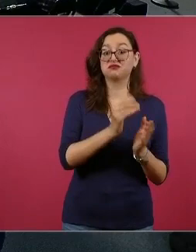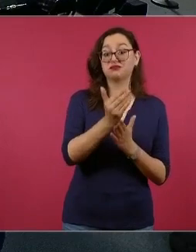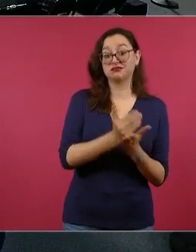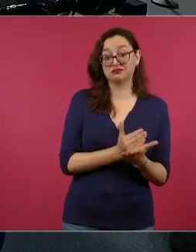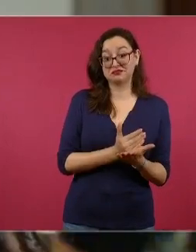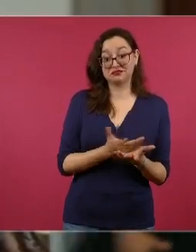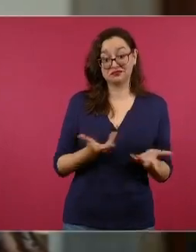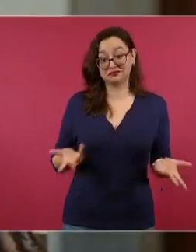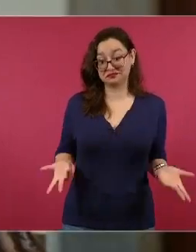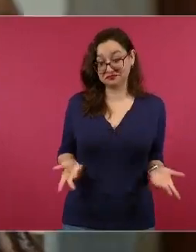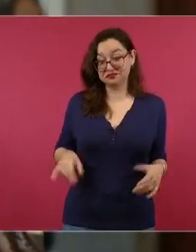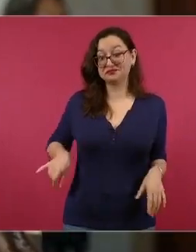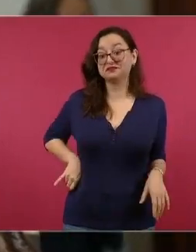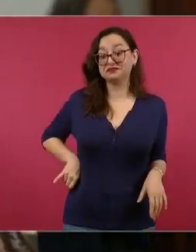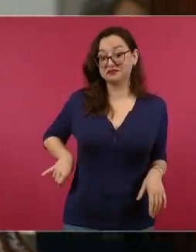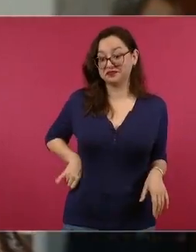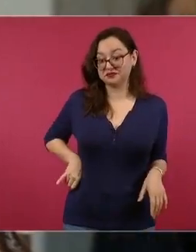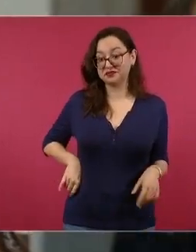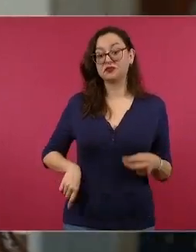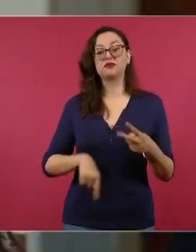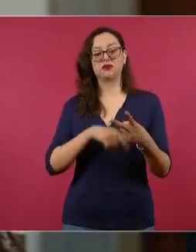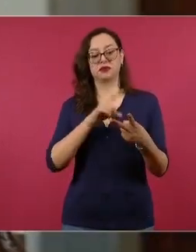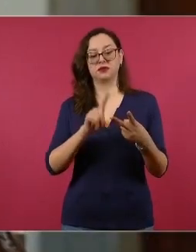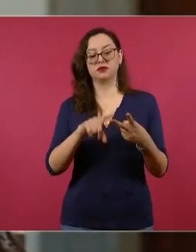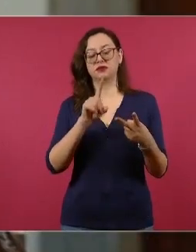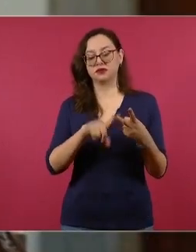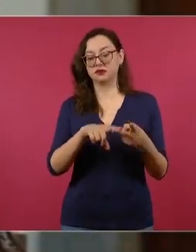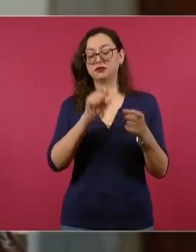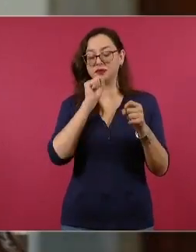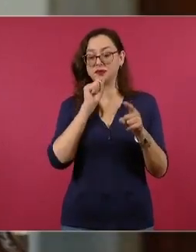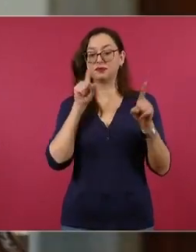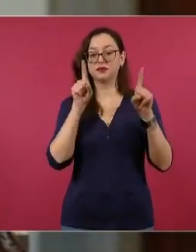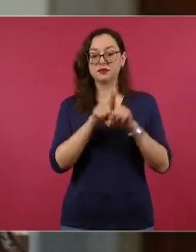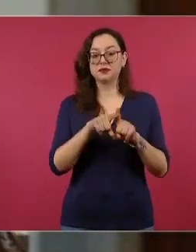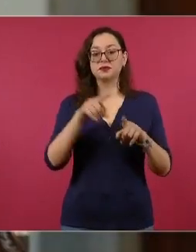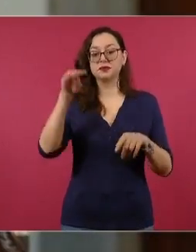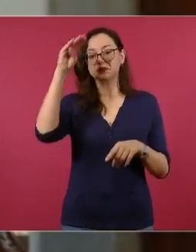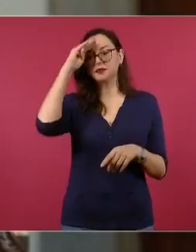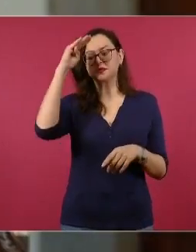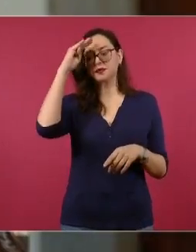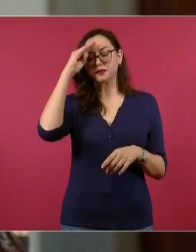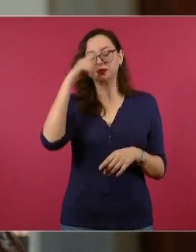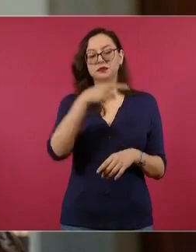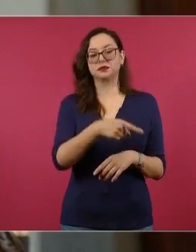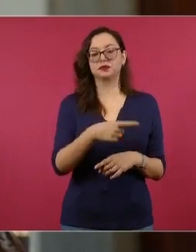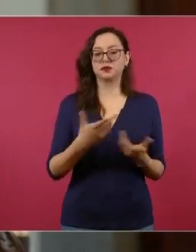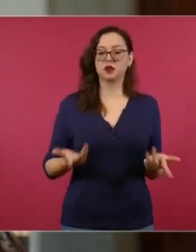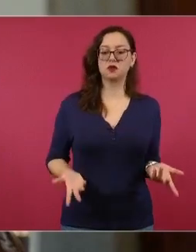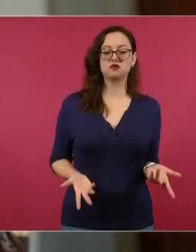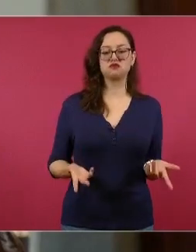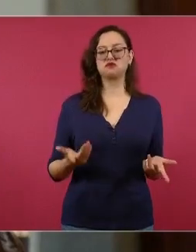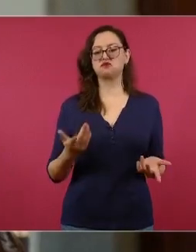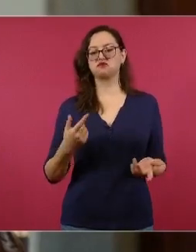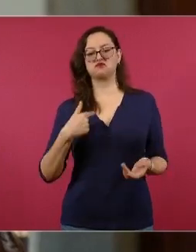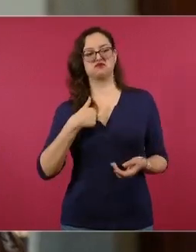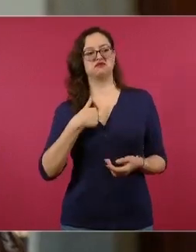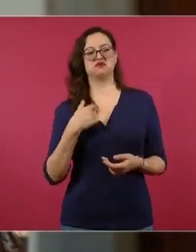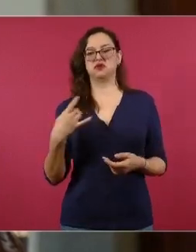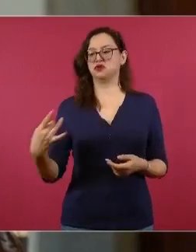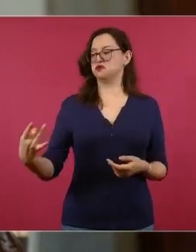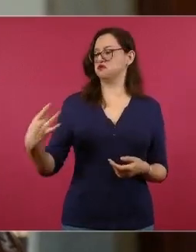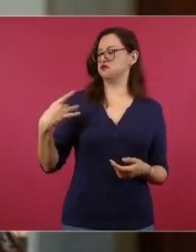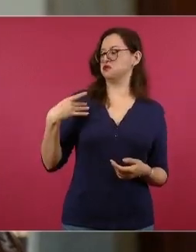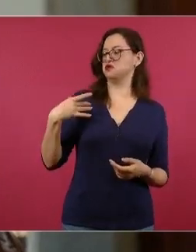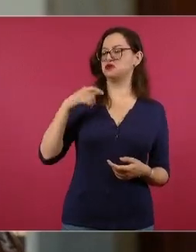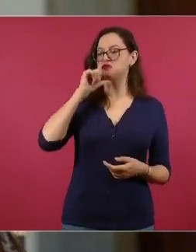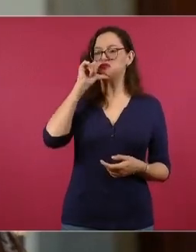se derrumbó el mito de la invencibilidad de algunos, como Mario Fabio Beltrones, ¿no?, que se presentó en Sonora pidiendo